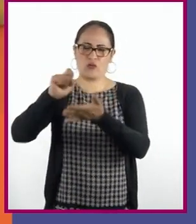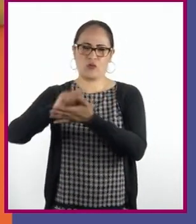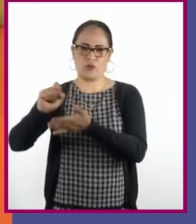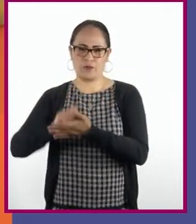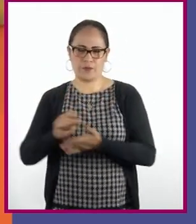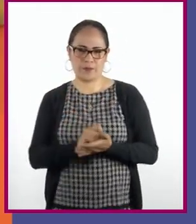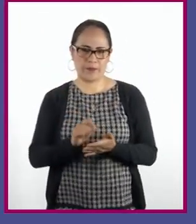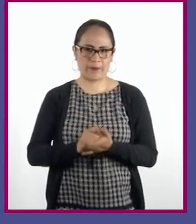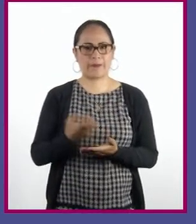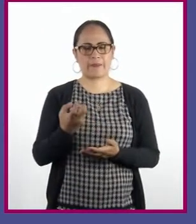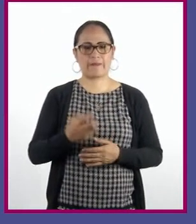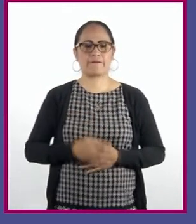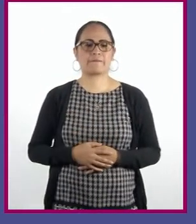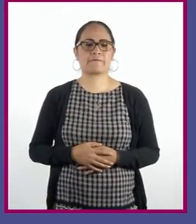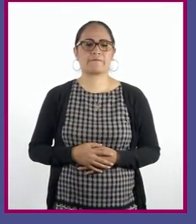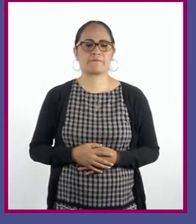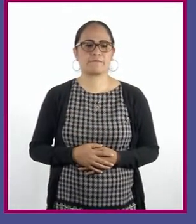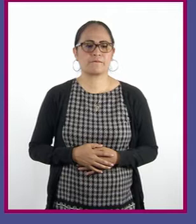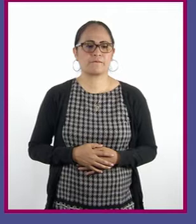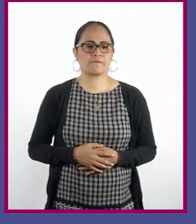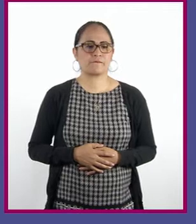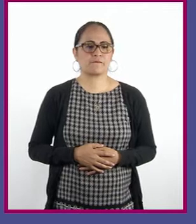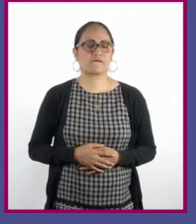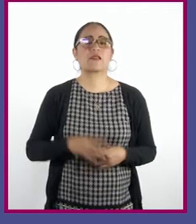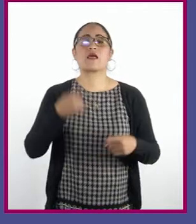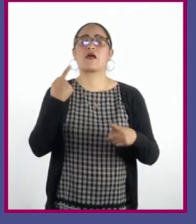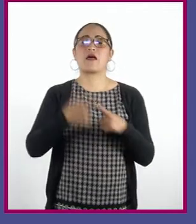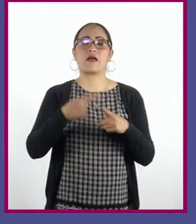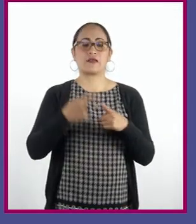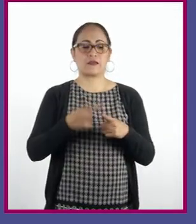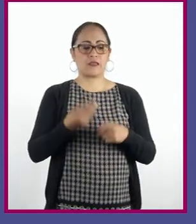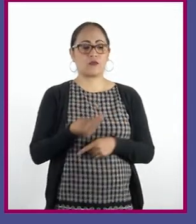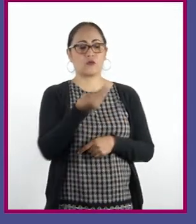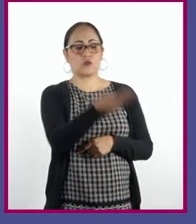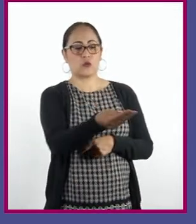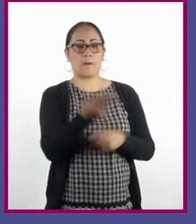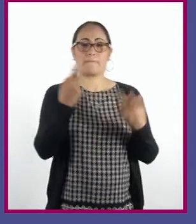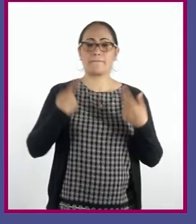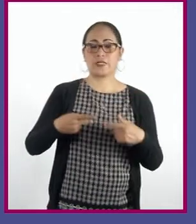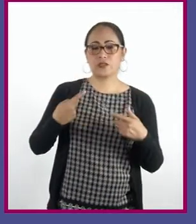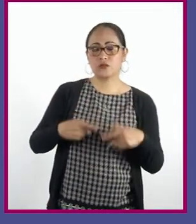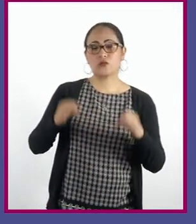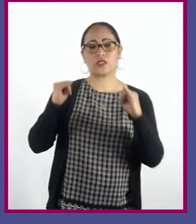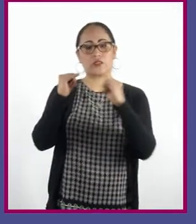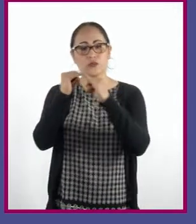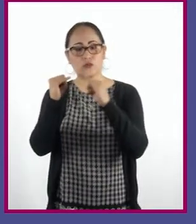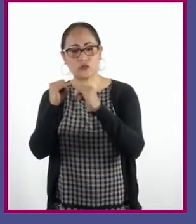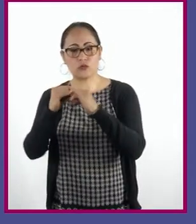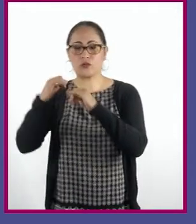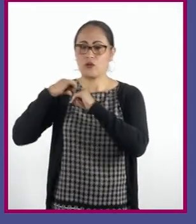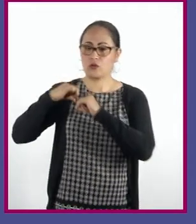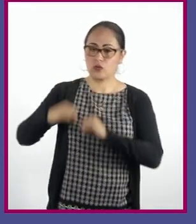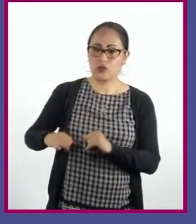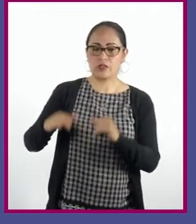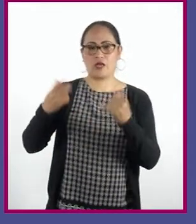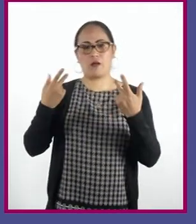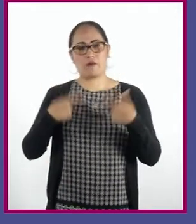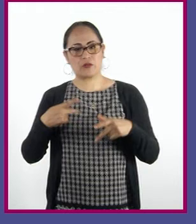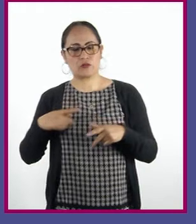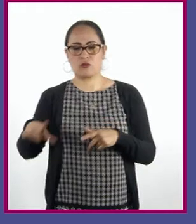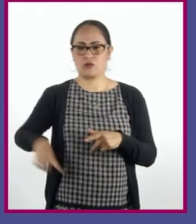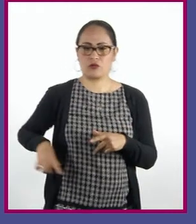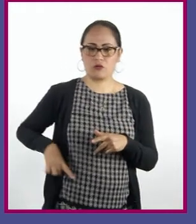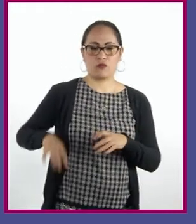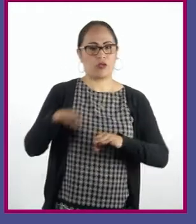cartas. Sigamos. A quien se dirige, persona, institución, autoridad, funcionario.